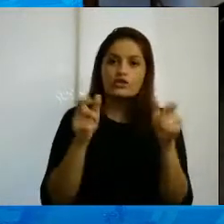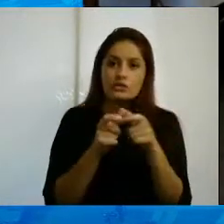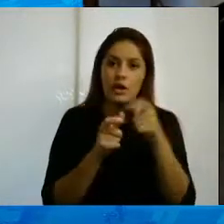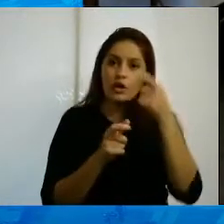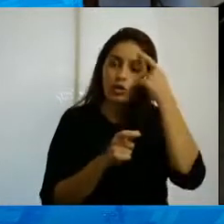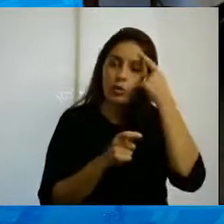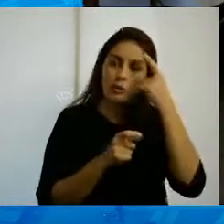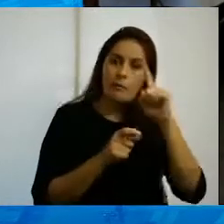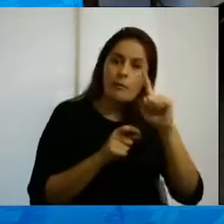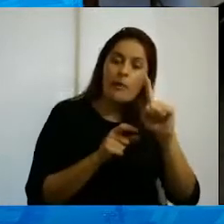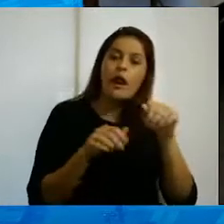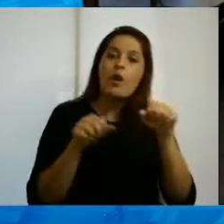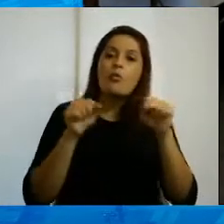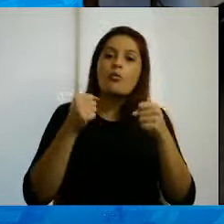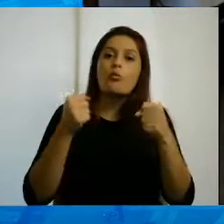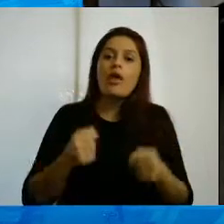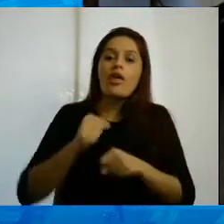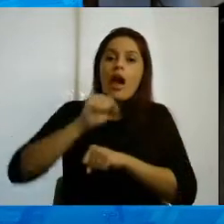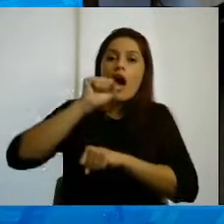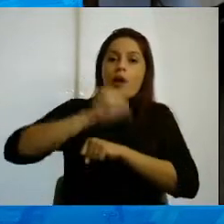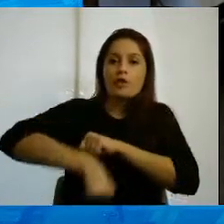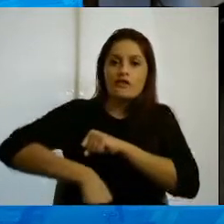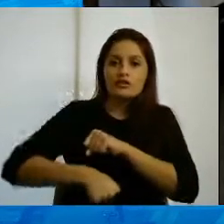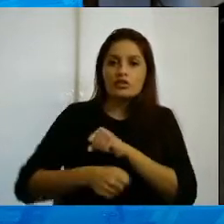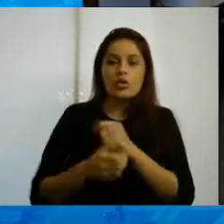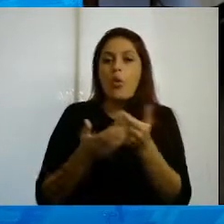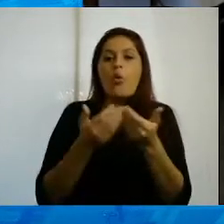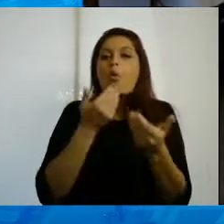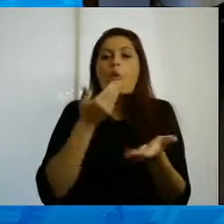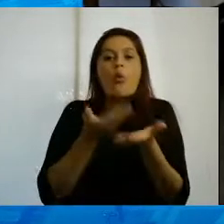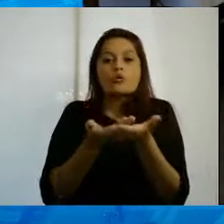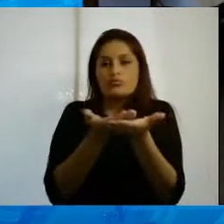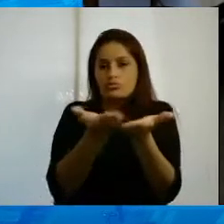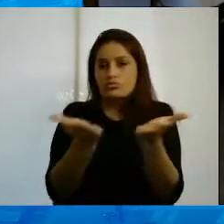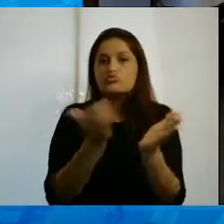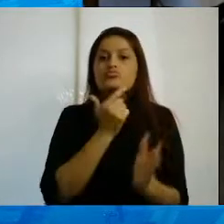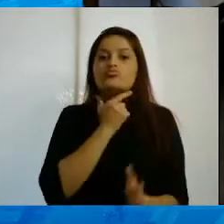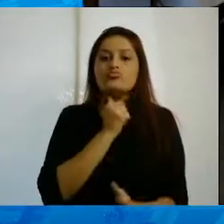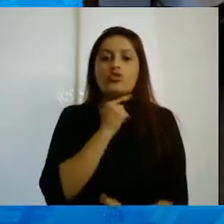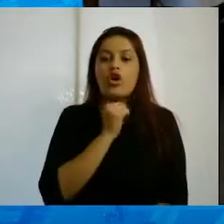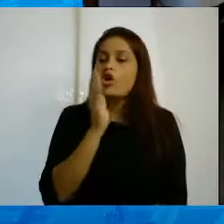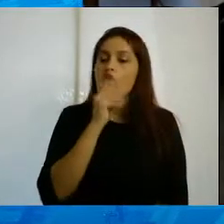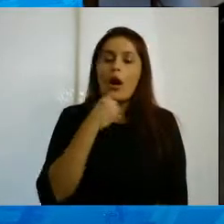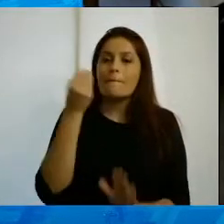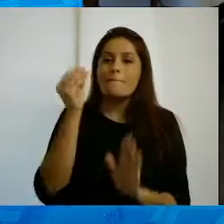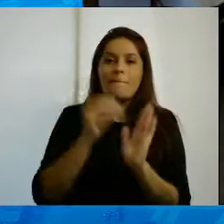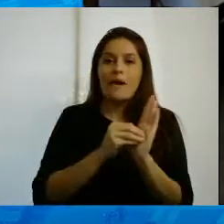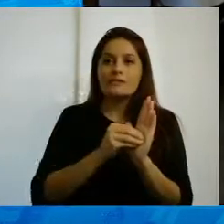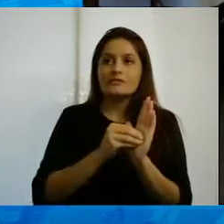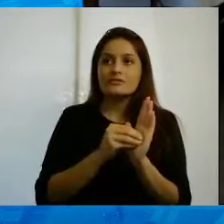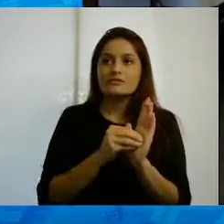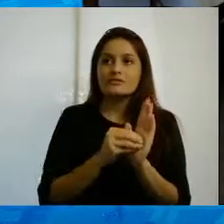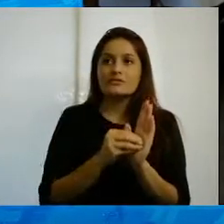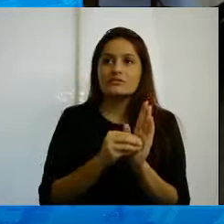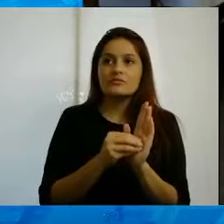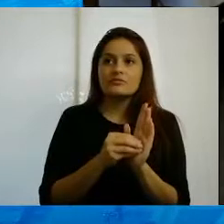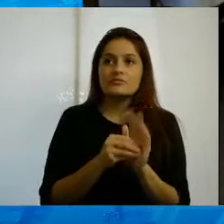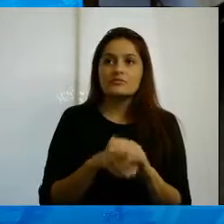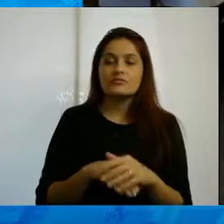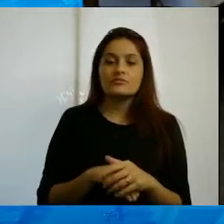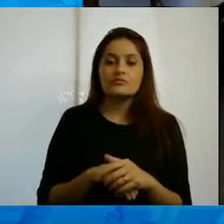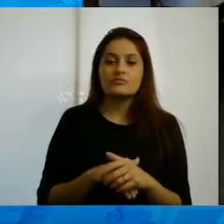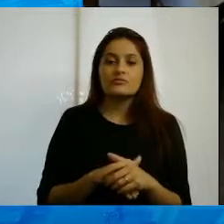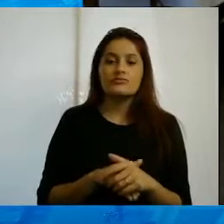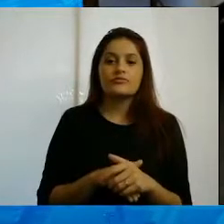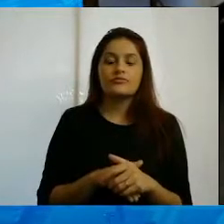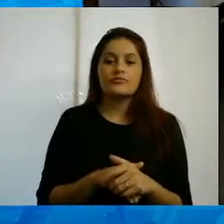efectos de que se pueda someter a la aprobación en cuanto lo estimen conveniente. No hay más reparos que realizar, salvo